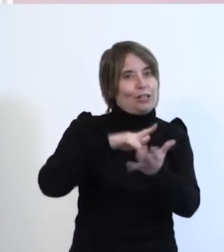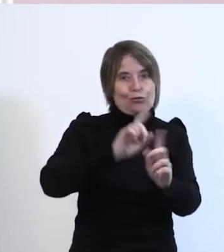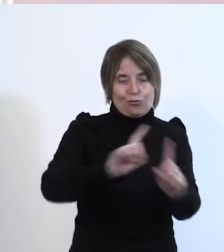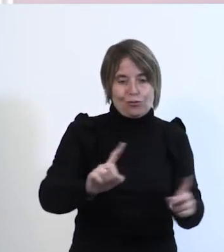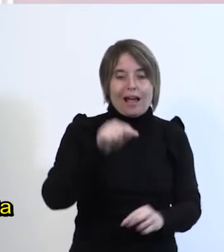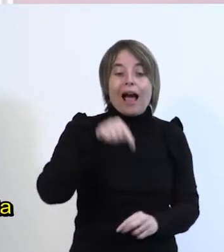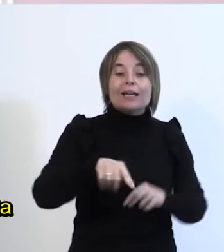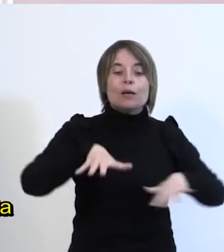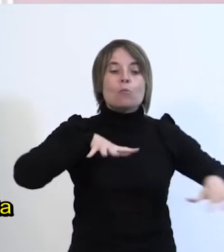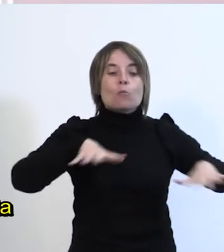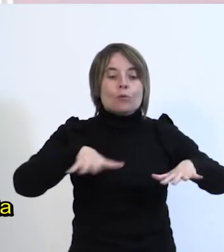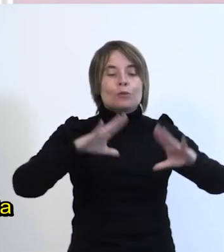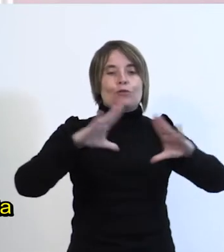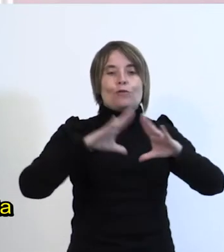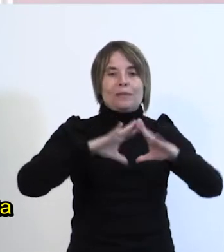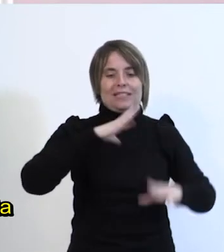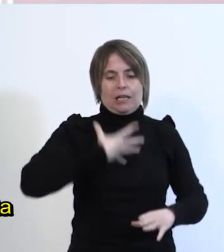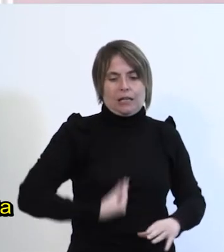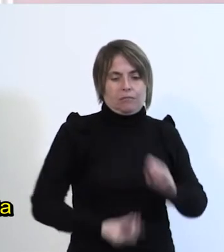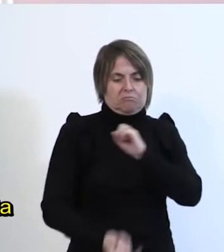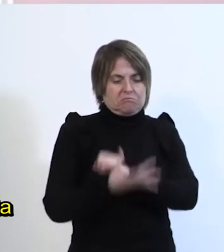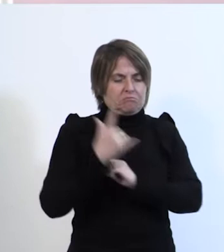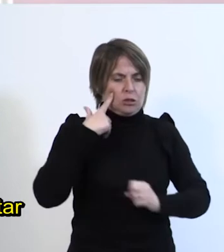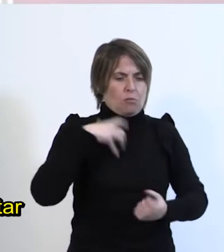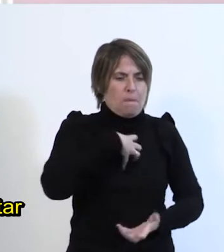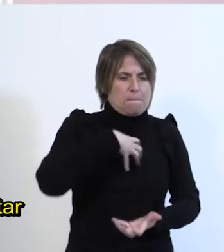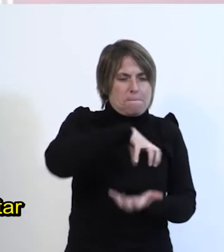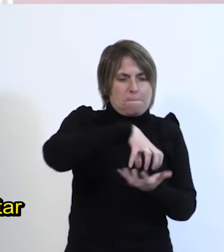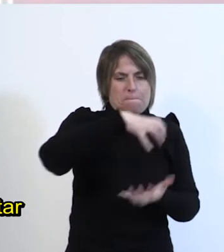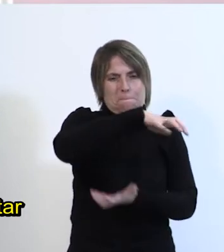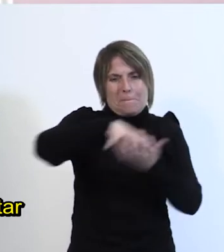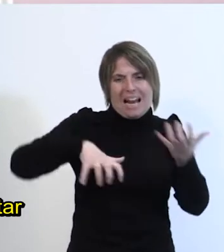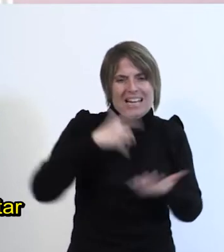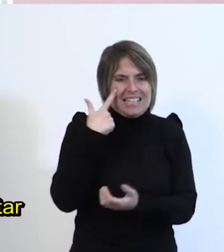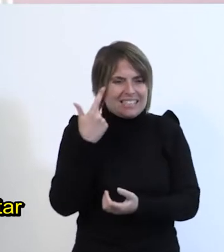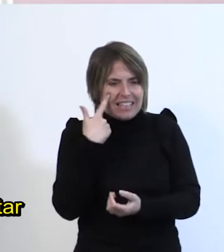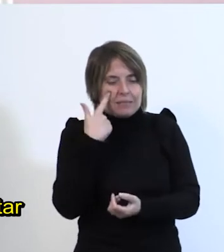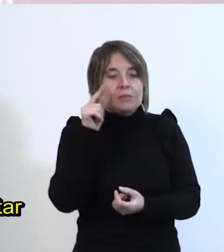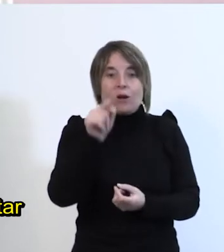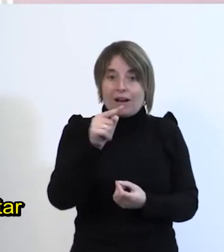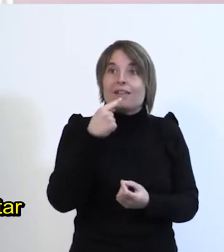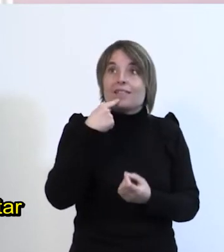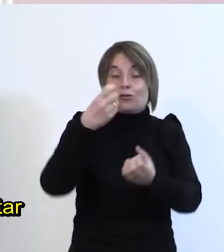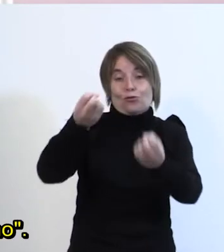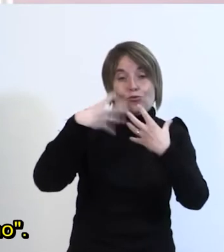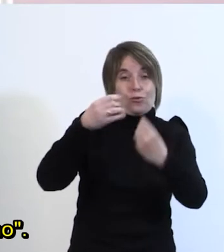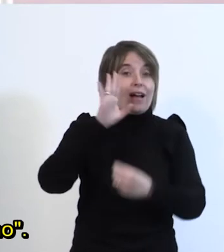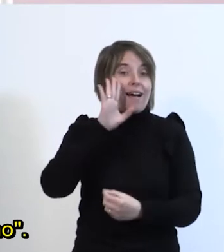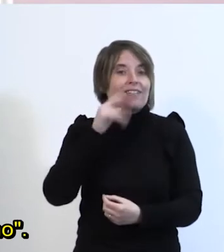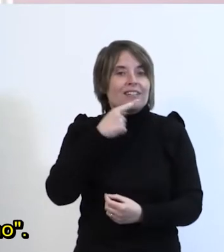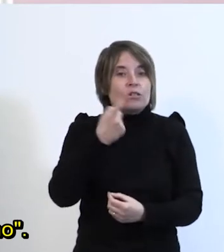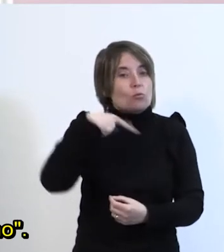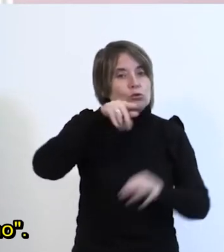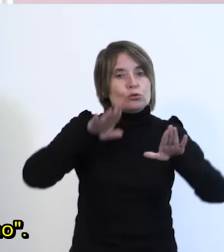no suceda. Aquí hay un movimiento feminista trans que está generando mucho malestar y división en el movimiento, por lo que dices ahí, por lo que nos